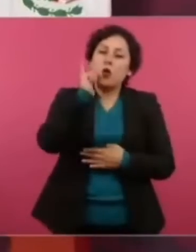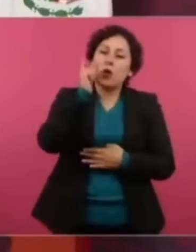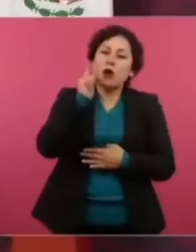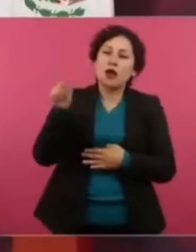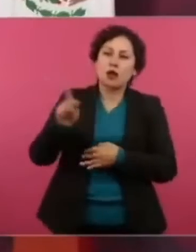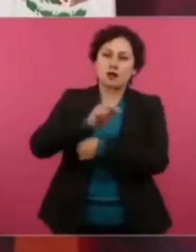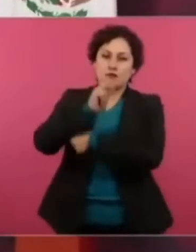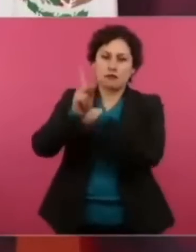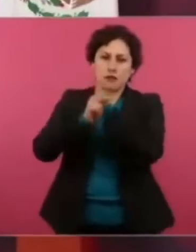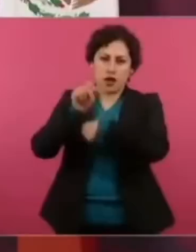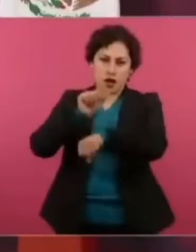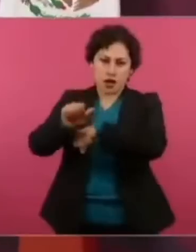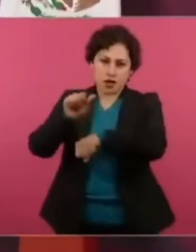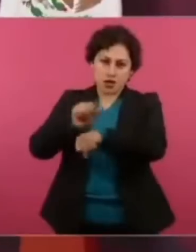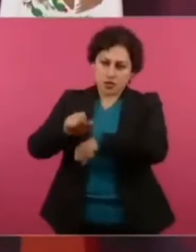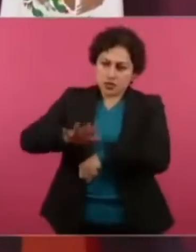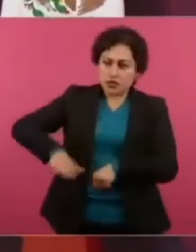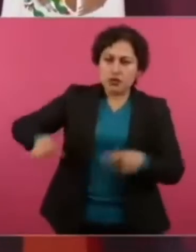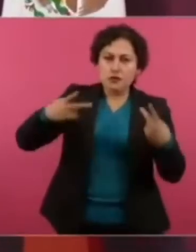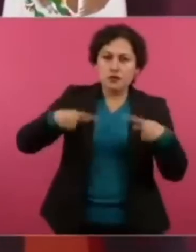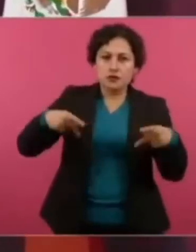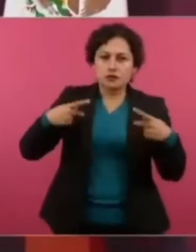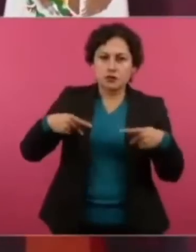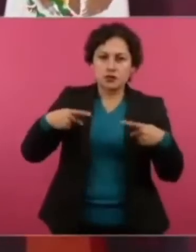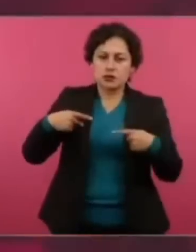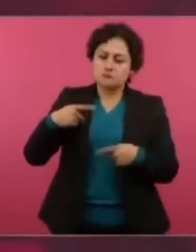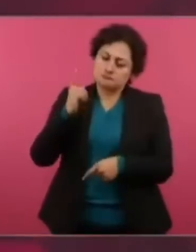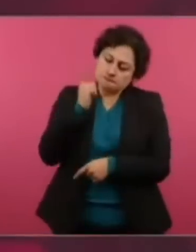y también que no se den por vencidos.